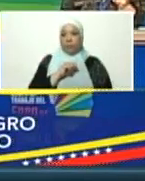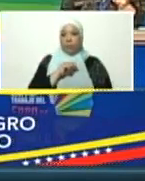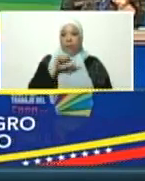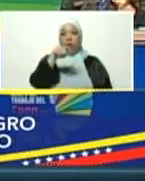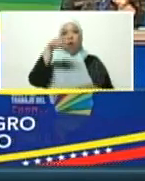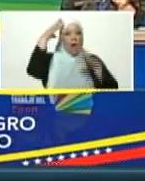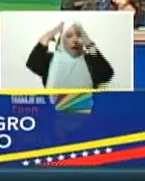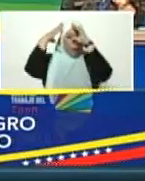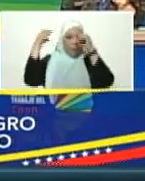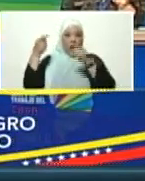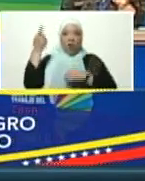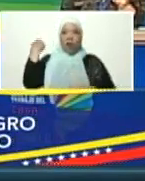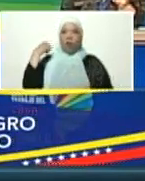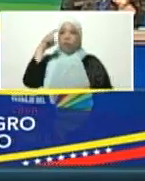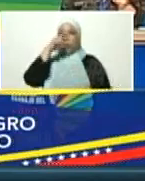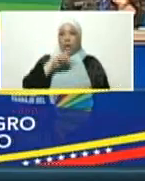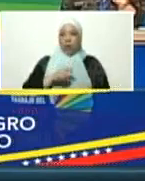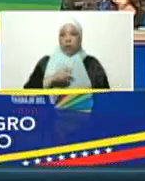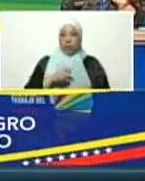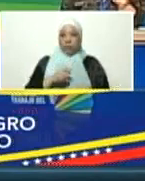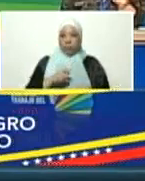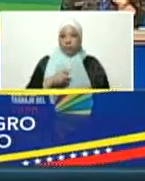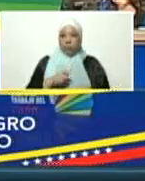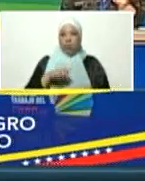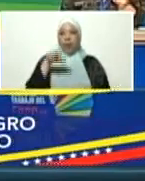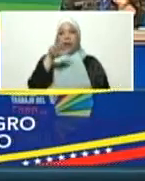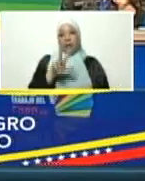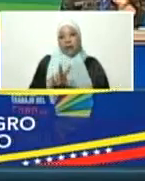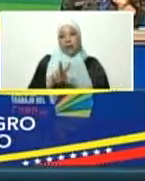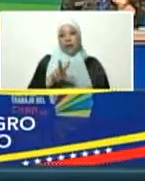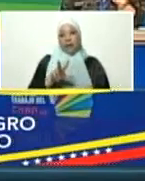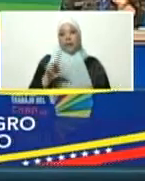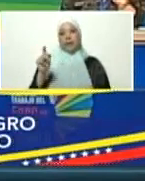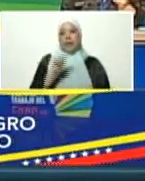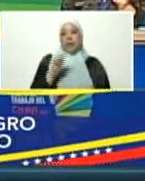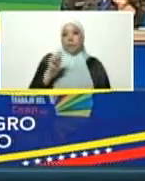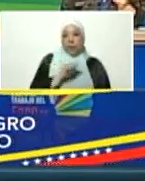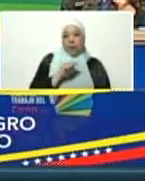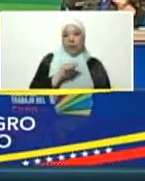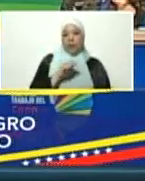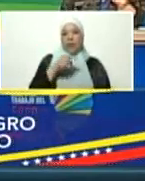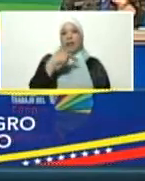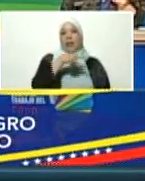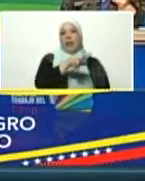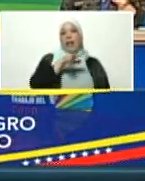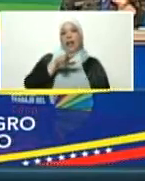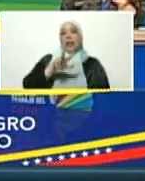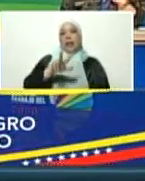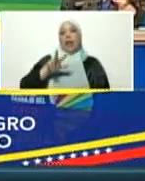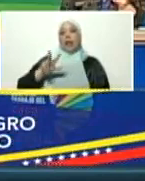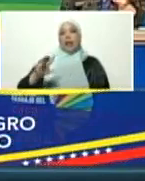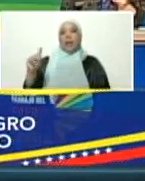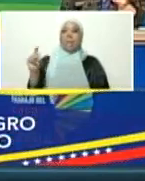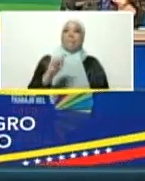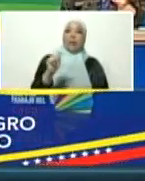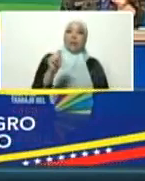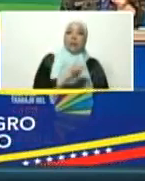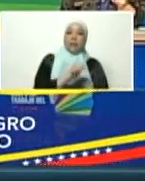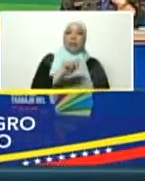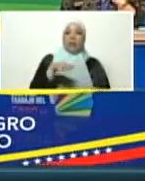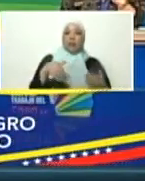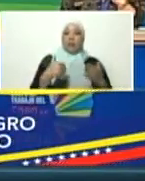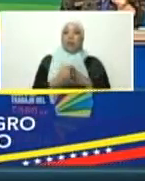del año pasado y tres trimestres de este año, Venezuela ha tenido un crecimiento superior al 20%. ¿Y qué